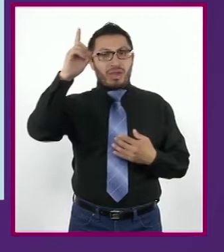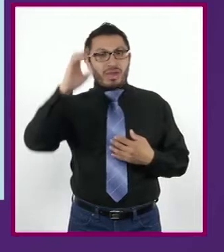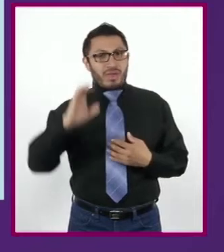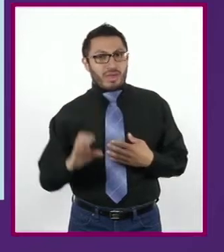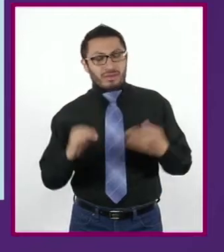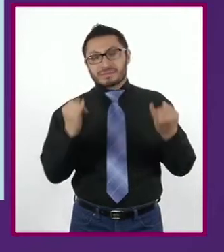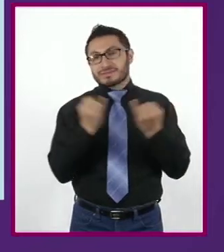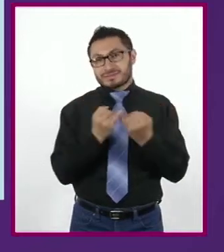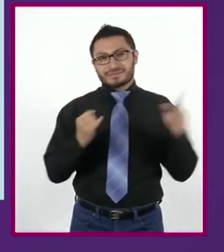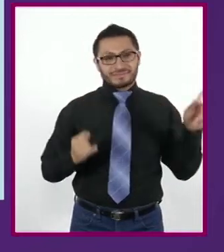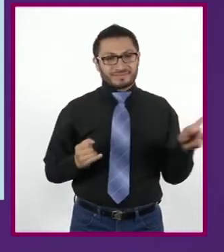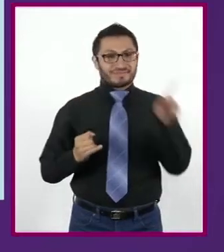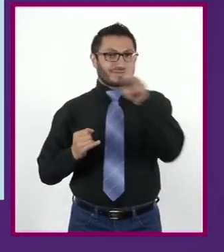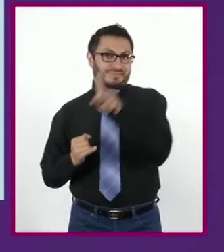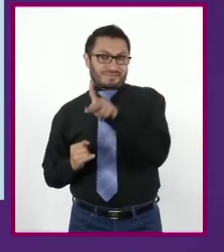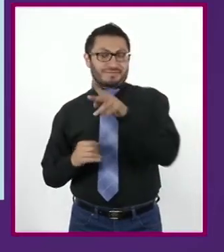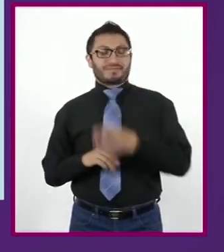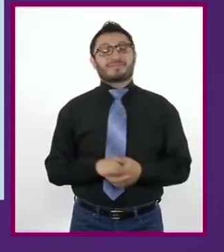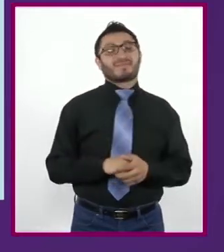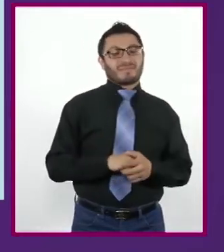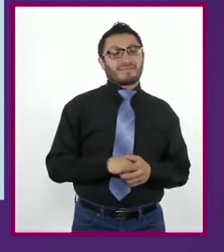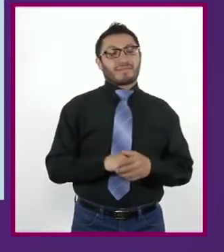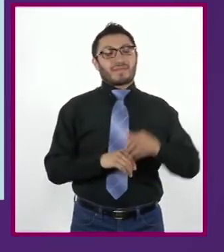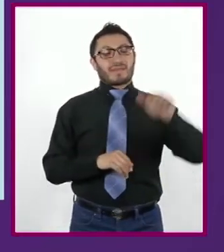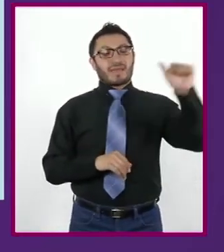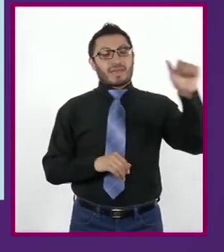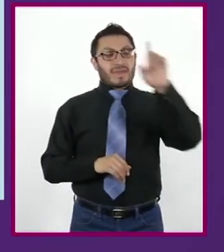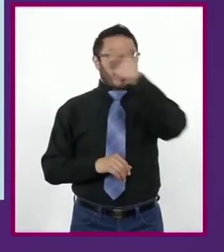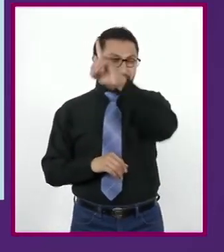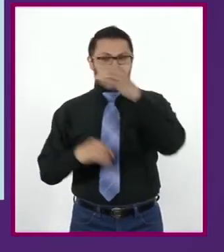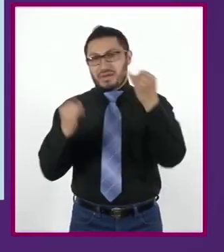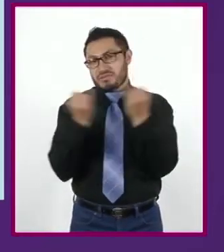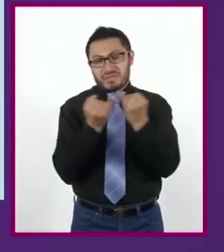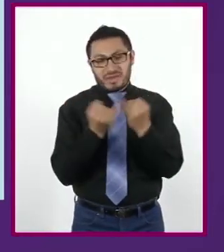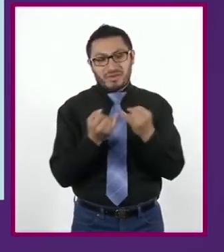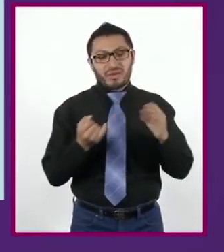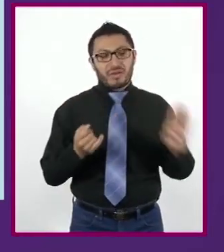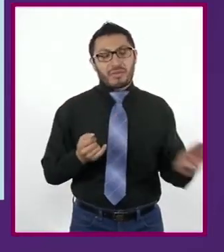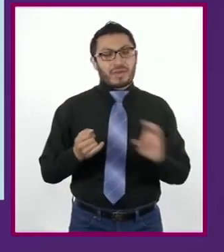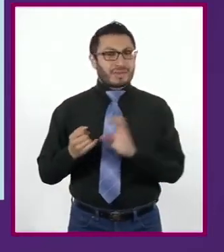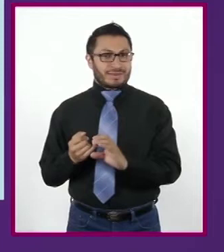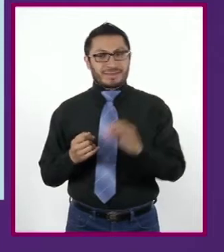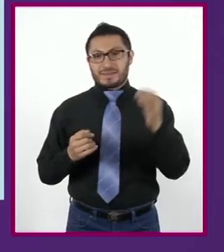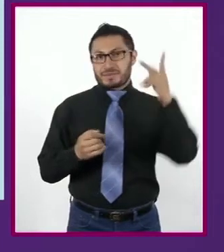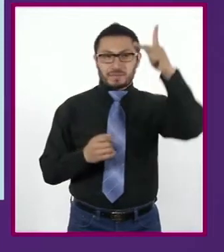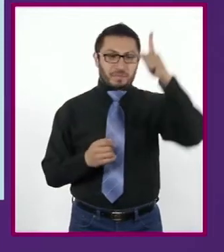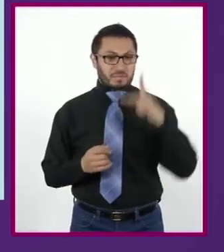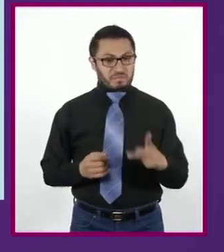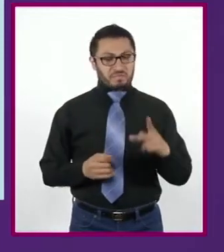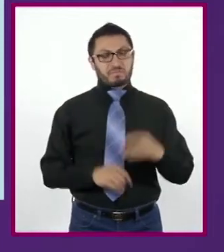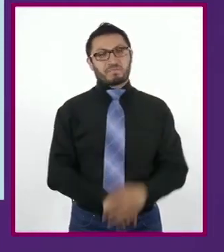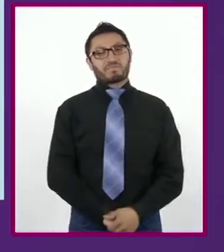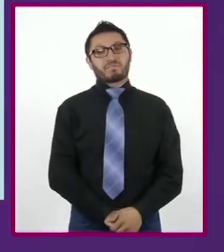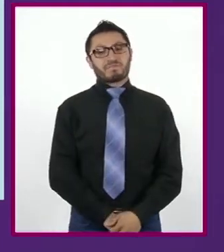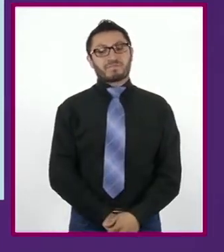DC y AD es congruente con BC.